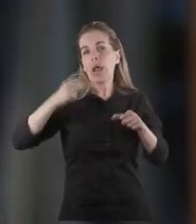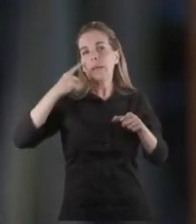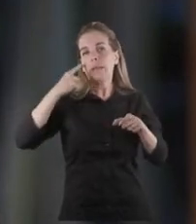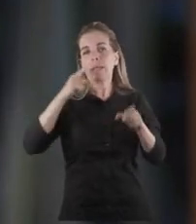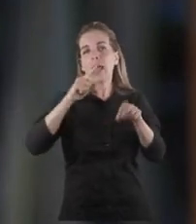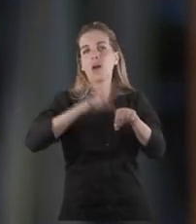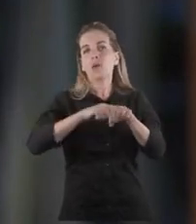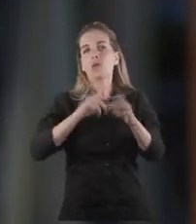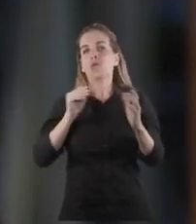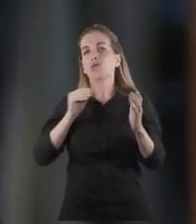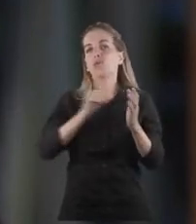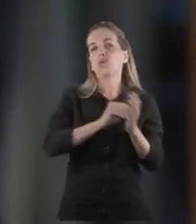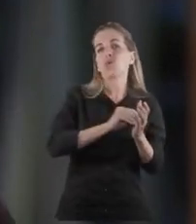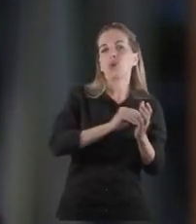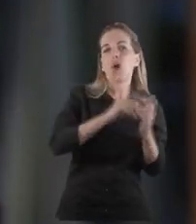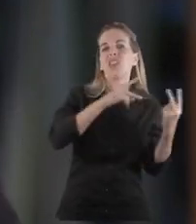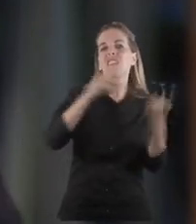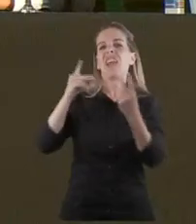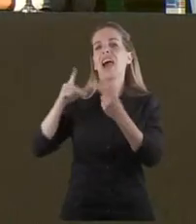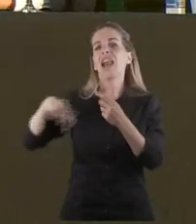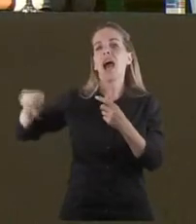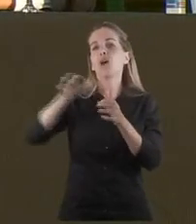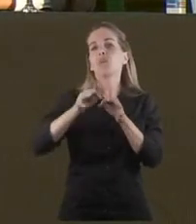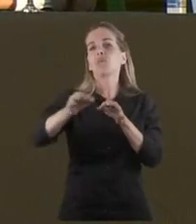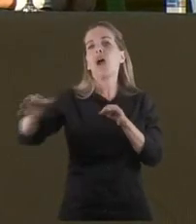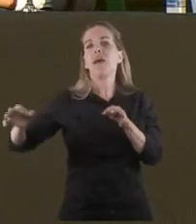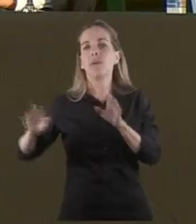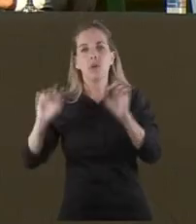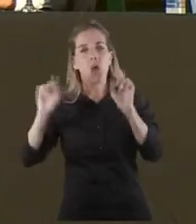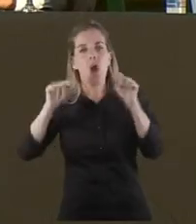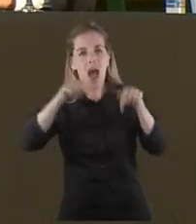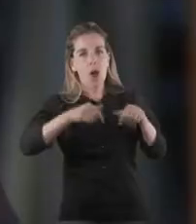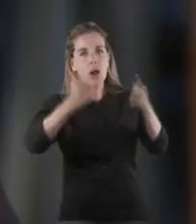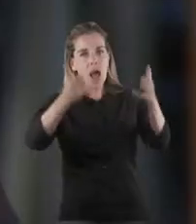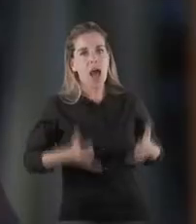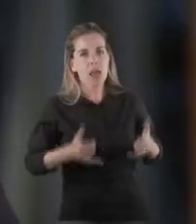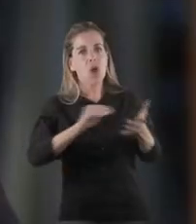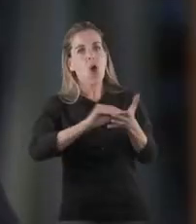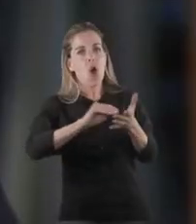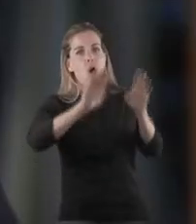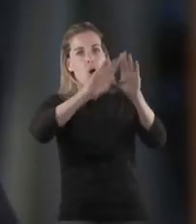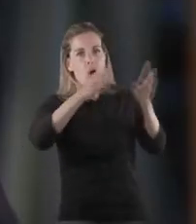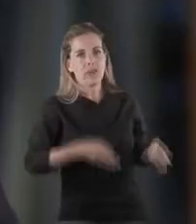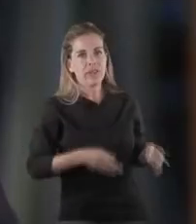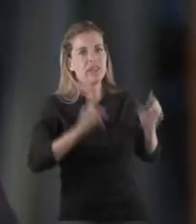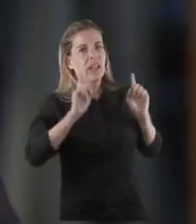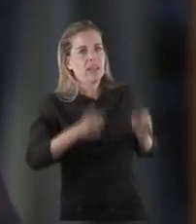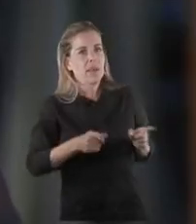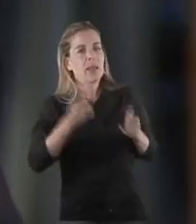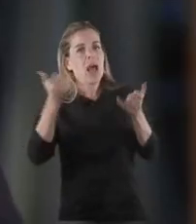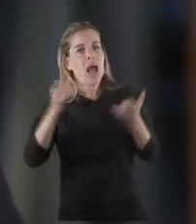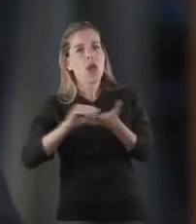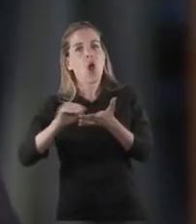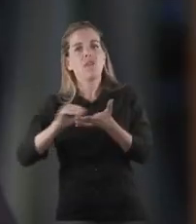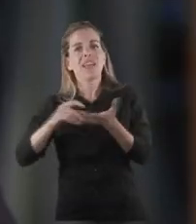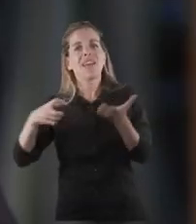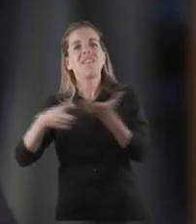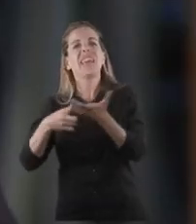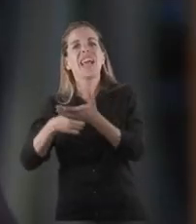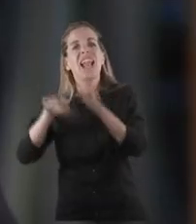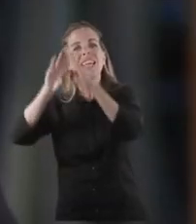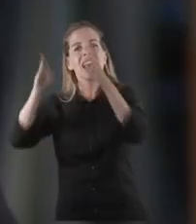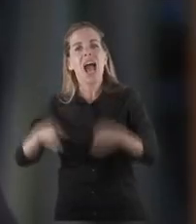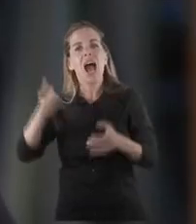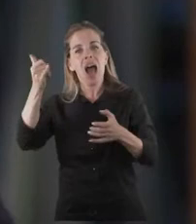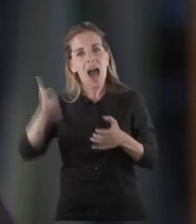con la imposibilidad de viajar a otras localidades. Con una descentralización de oficinas de fiscalía del MPA también funcionando en la ciudad de Las Parejas